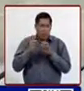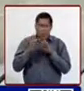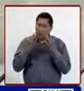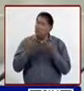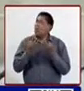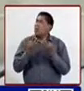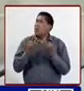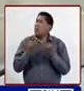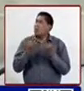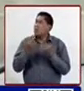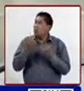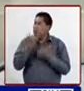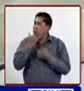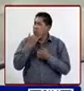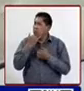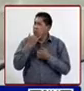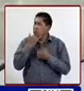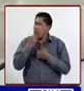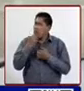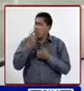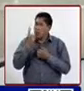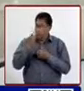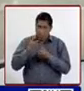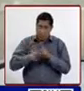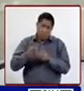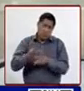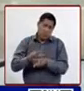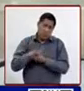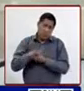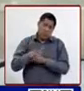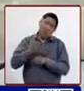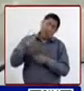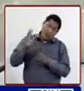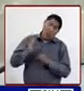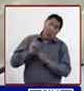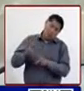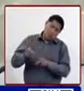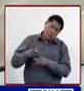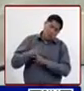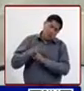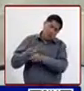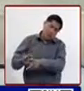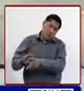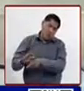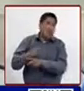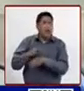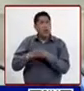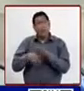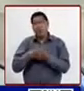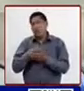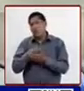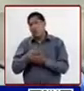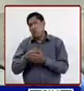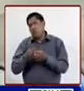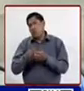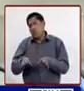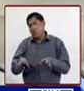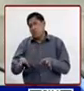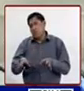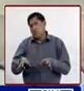a un familiar y me dijo para un mes prestarme, y yo dije ya, y todo perdido, noche en la